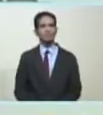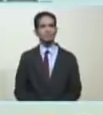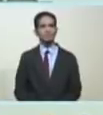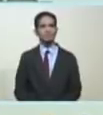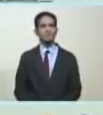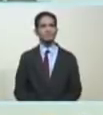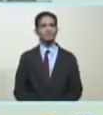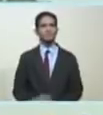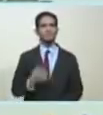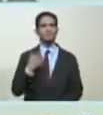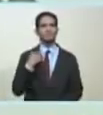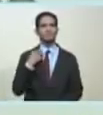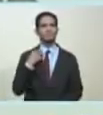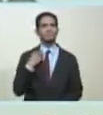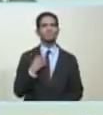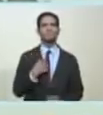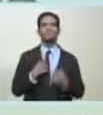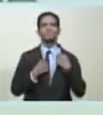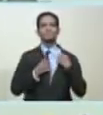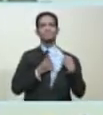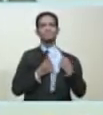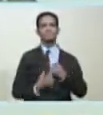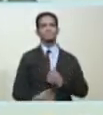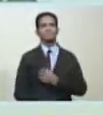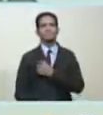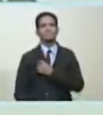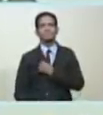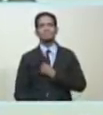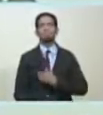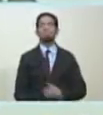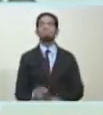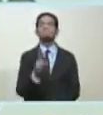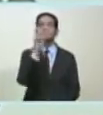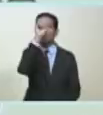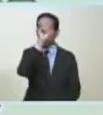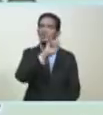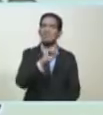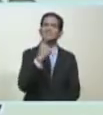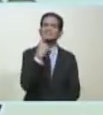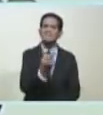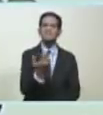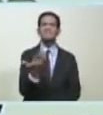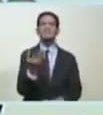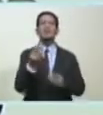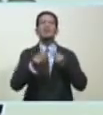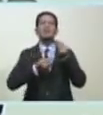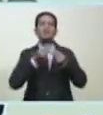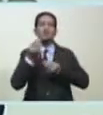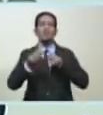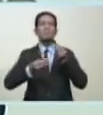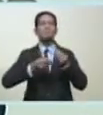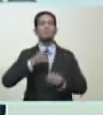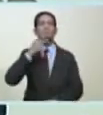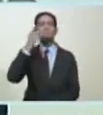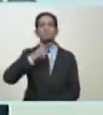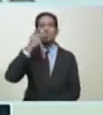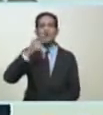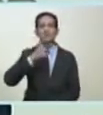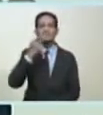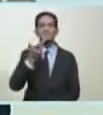No digamos para nosotros que no estamos ni en la mente, ni en el cuerpo, ni en la posición política del señor Henry